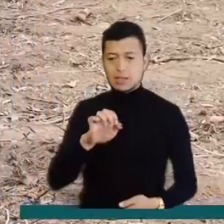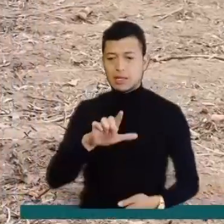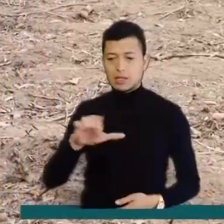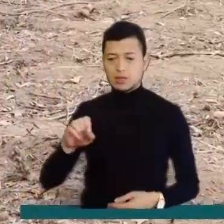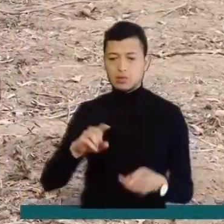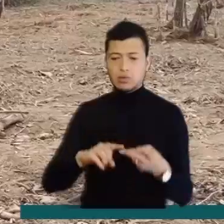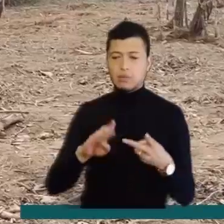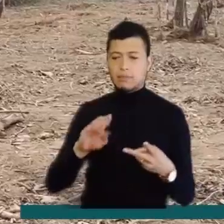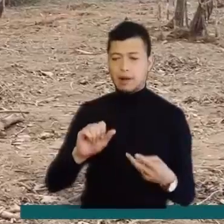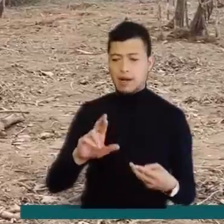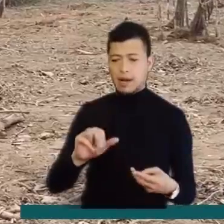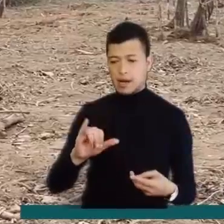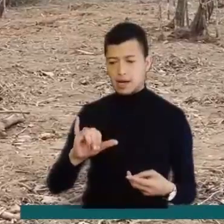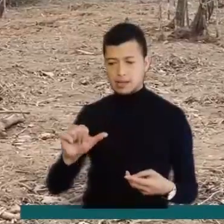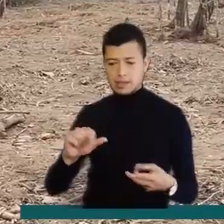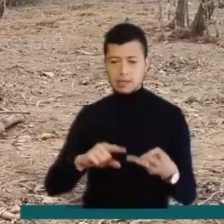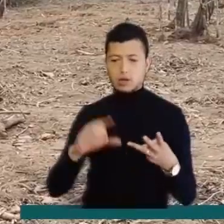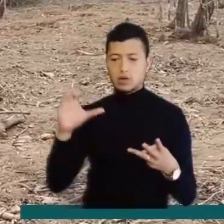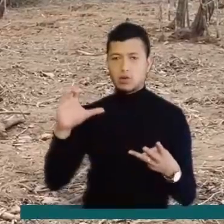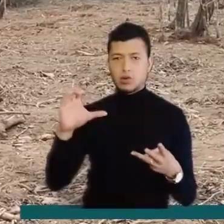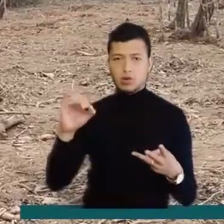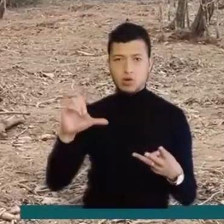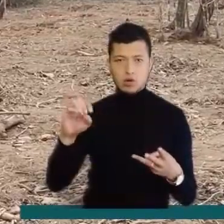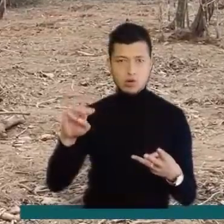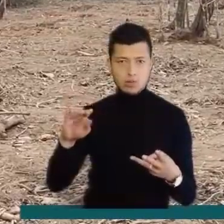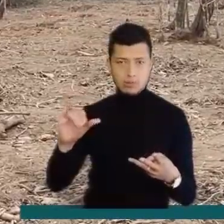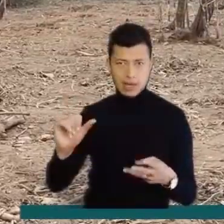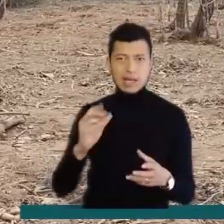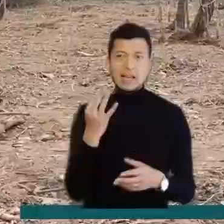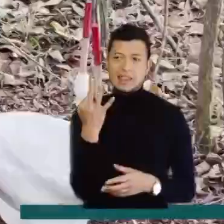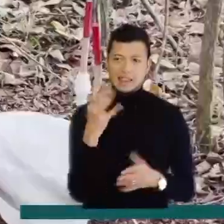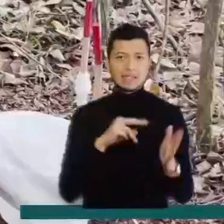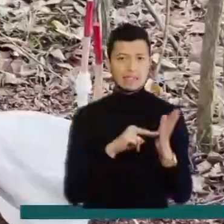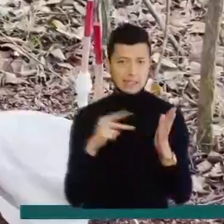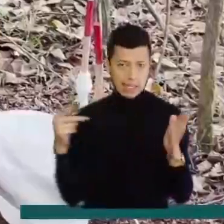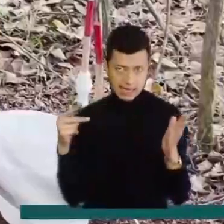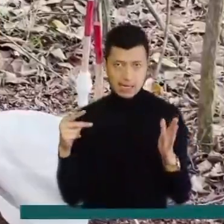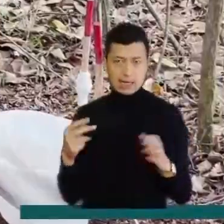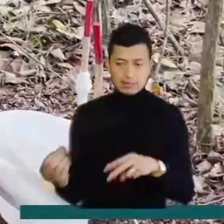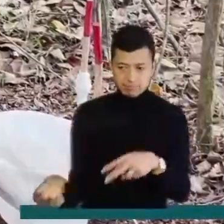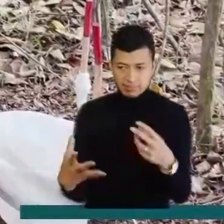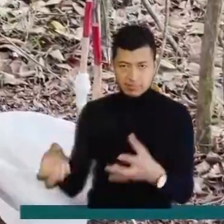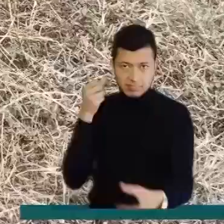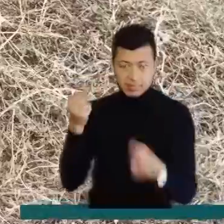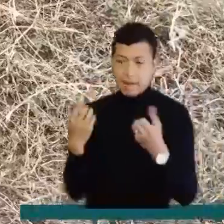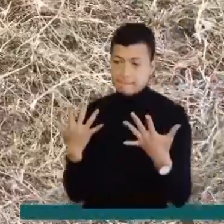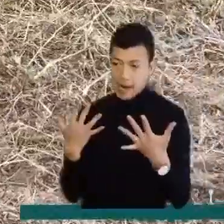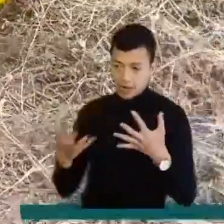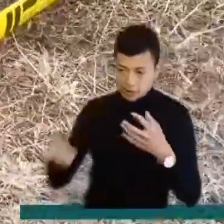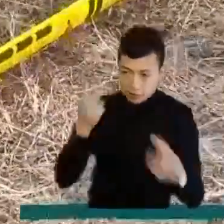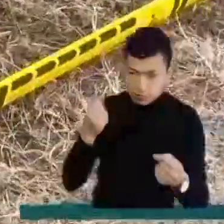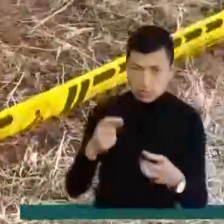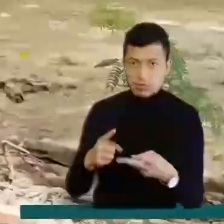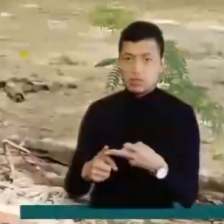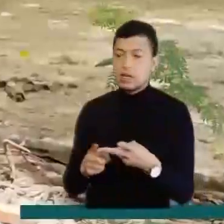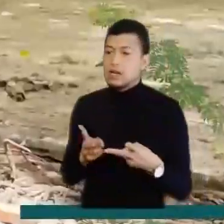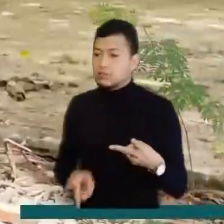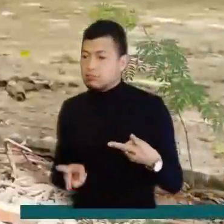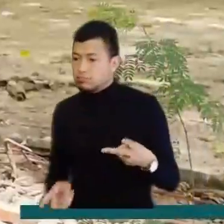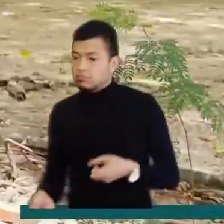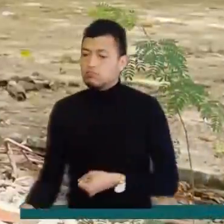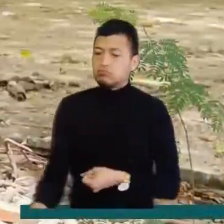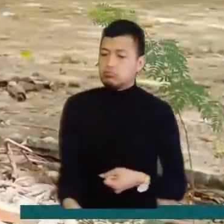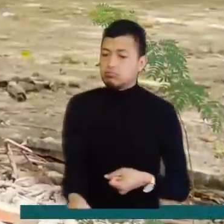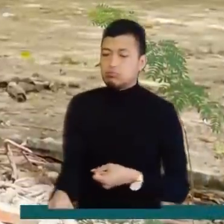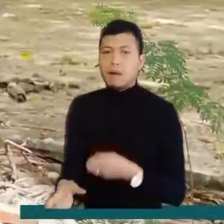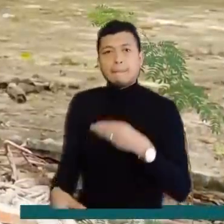Baraya y Colombia, en donde se emplean las tres técnicas de desminado: mecánico, manual y canino. Gracias a esta